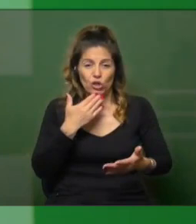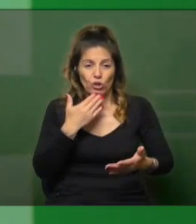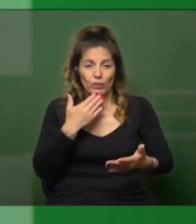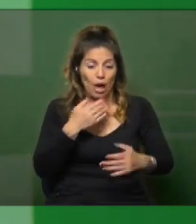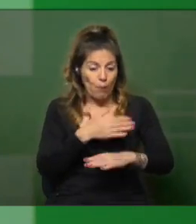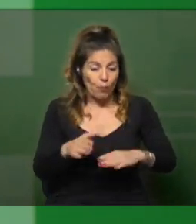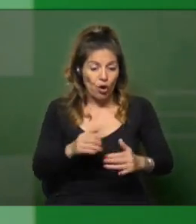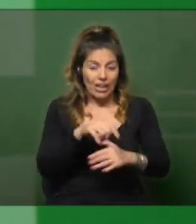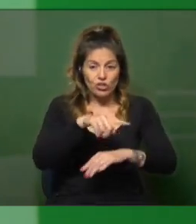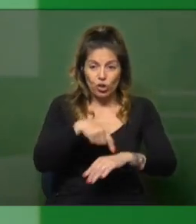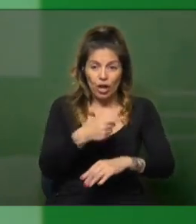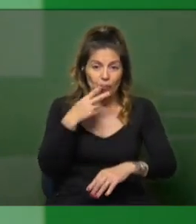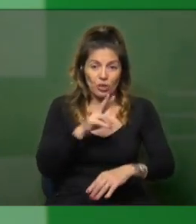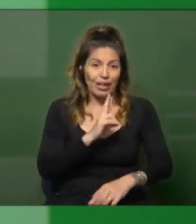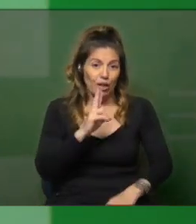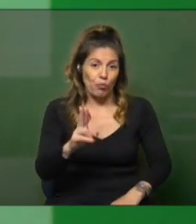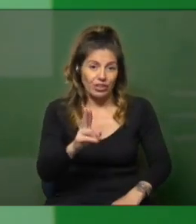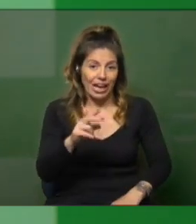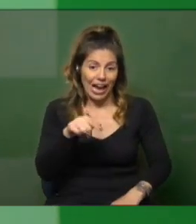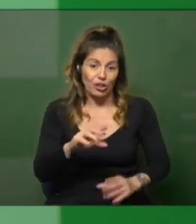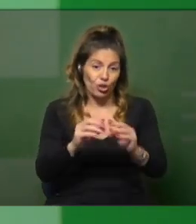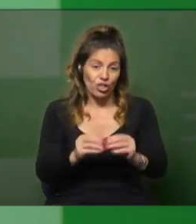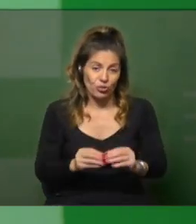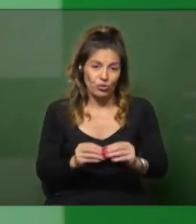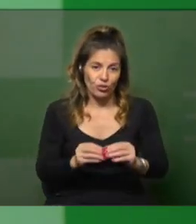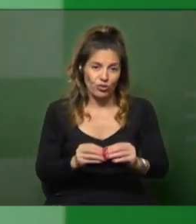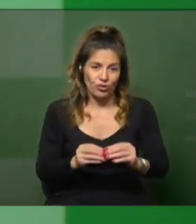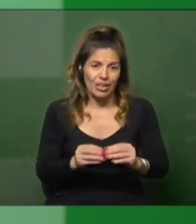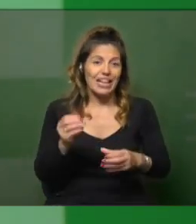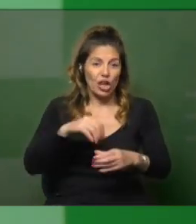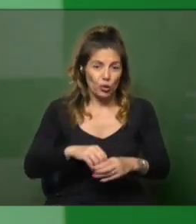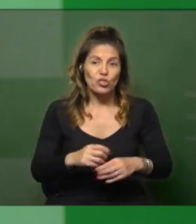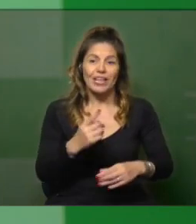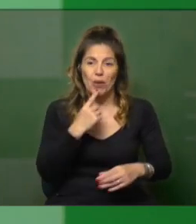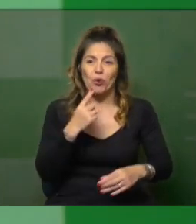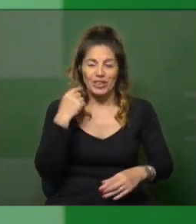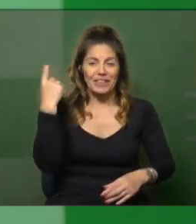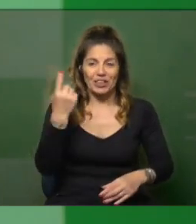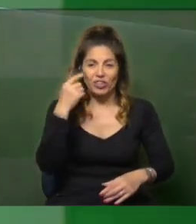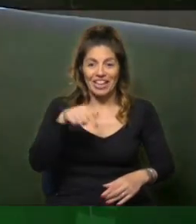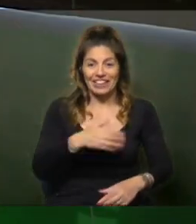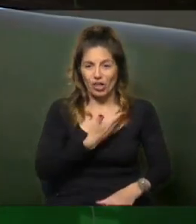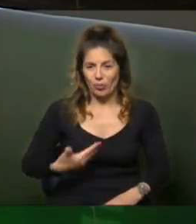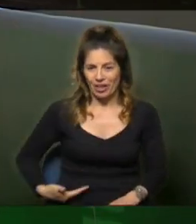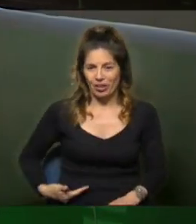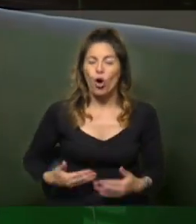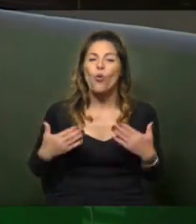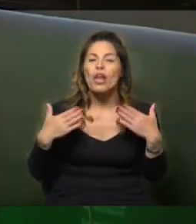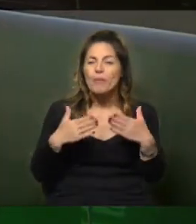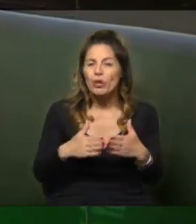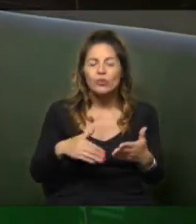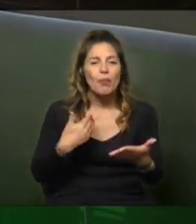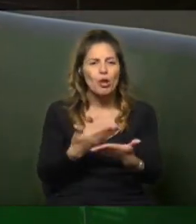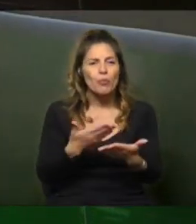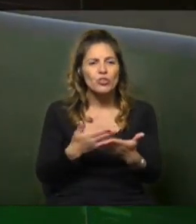asuntos que incluyen nuestro centro en el programa No qué política internacional va a tener este gobierno una pregunta A propósito de macri Pero